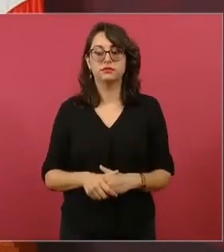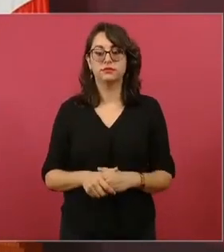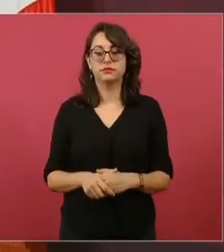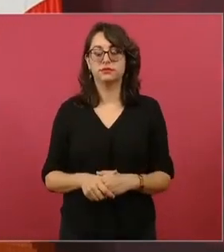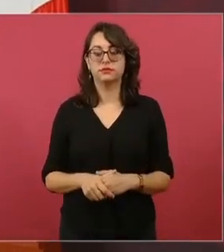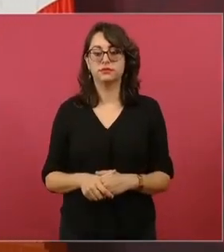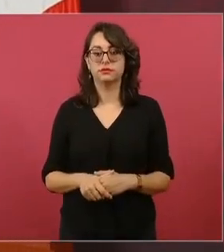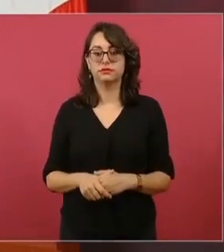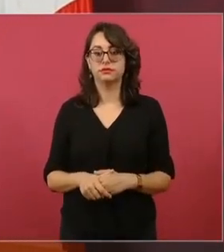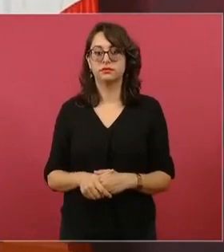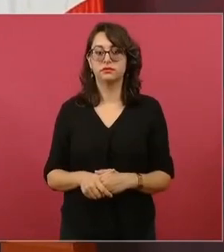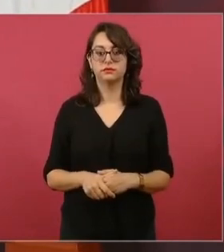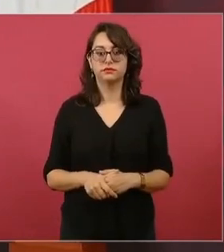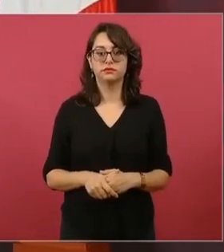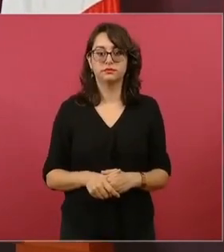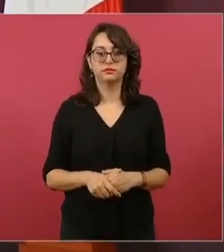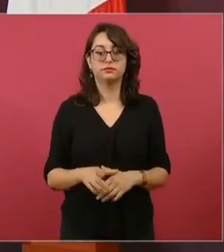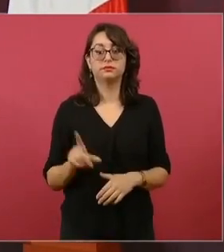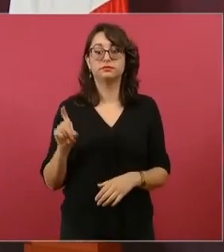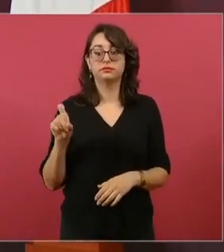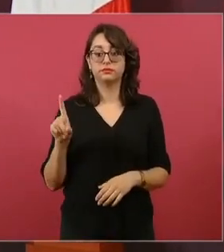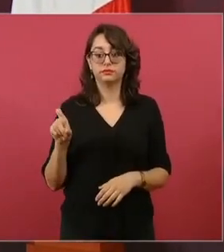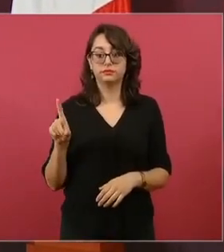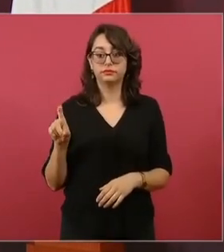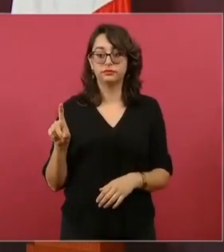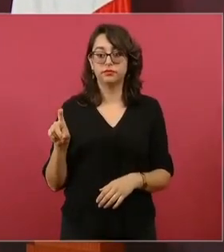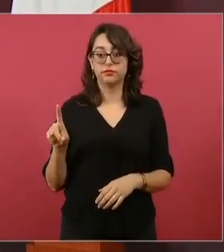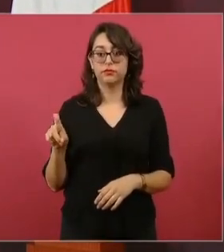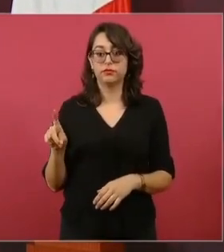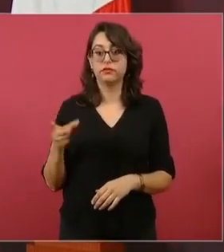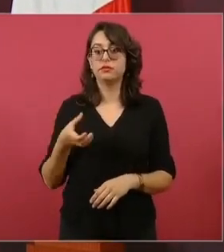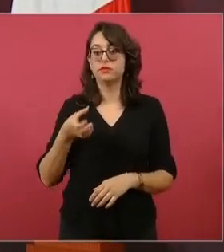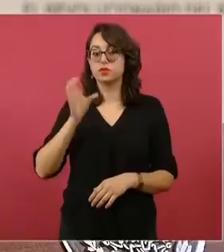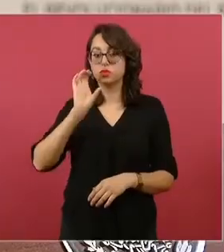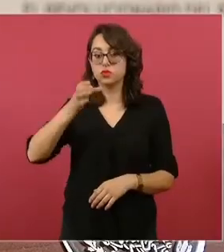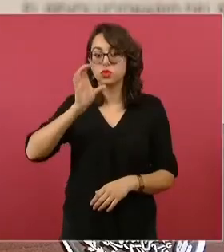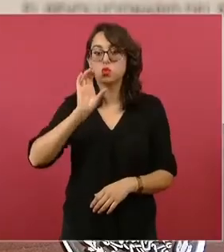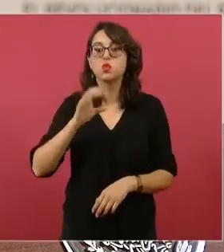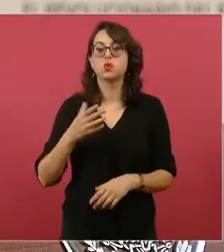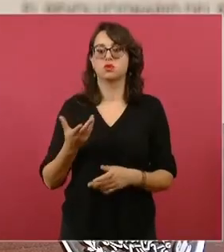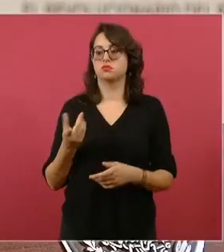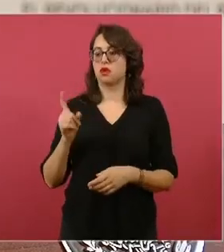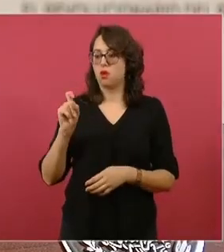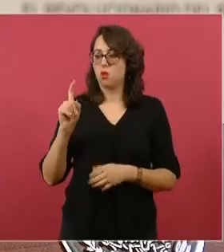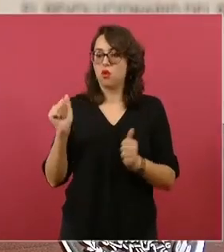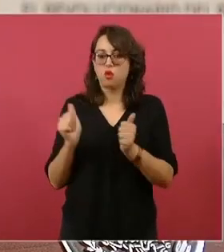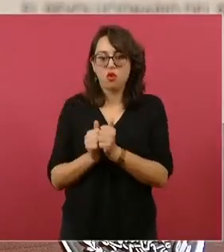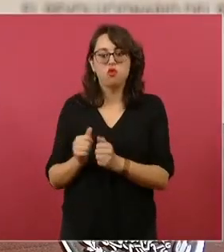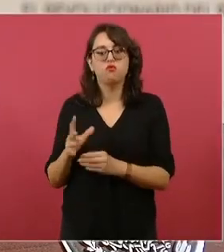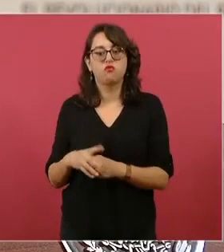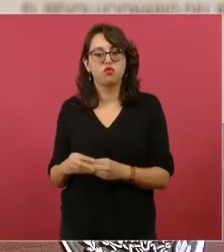Hay que tomar agua de frutas de temporada